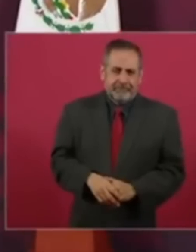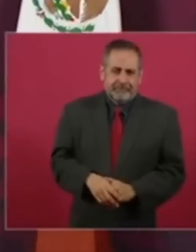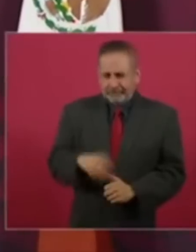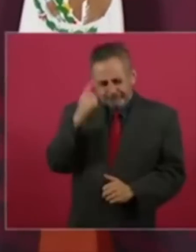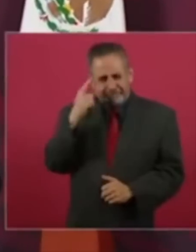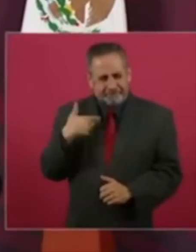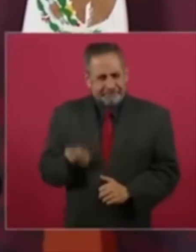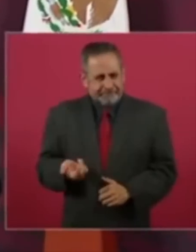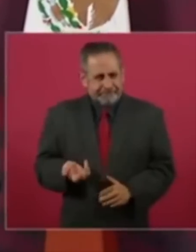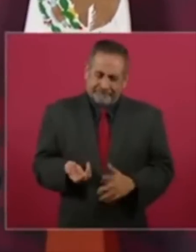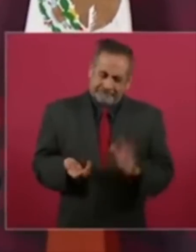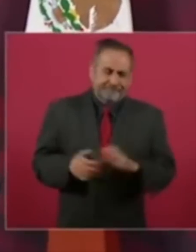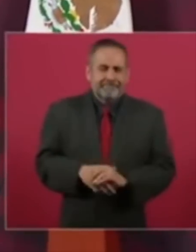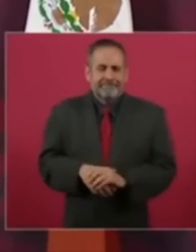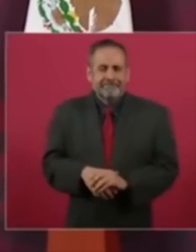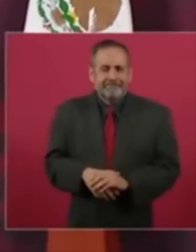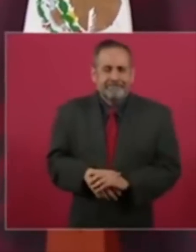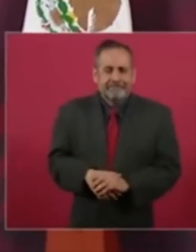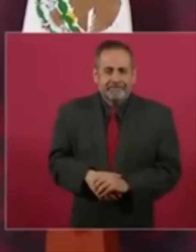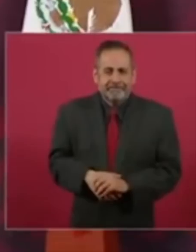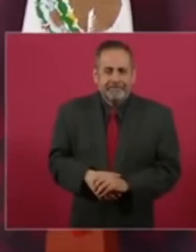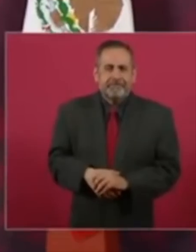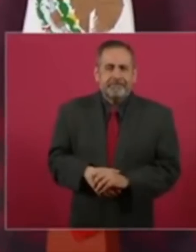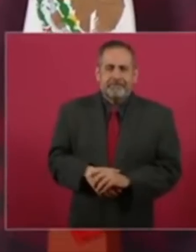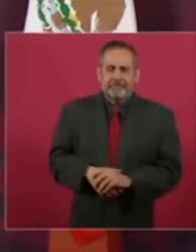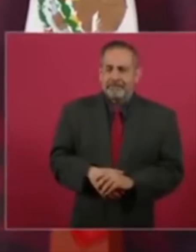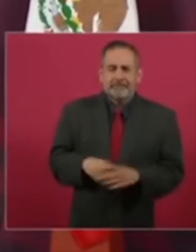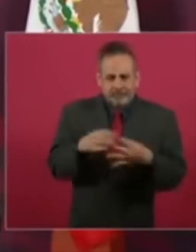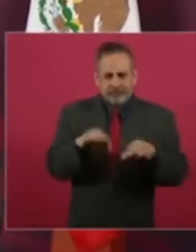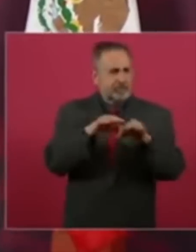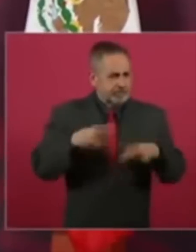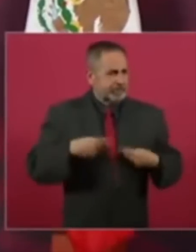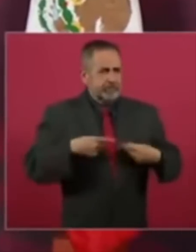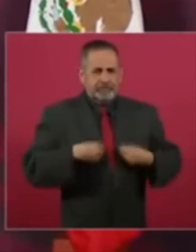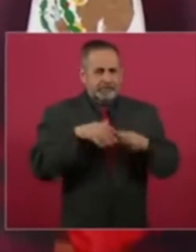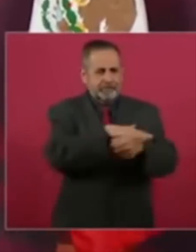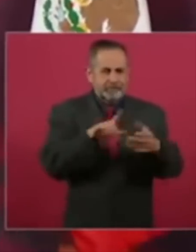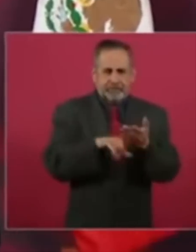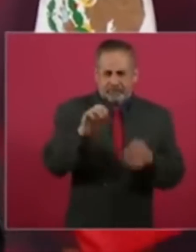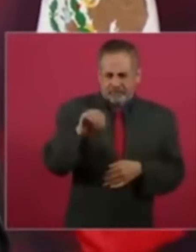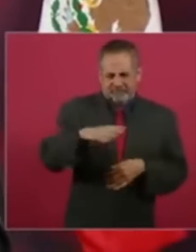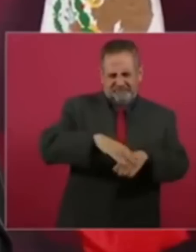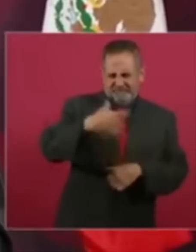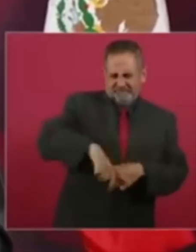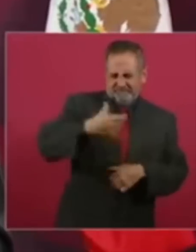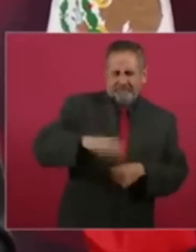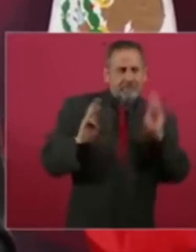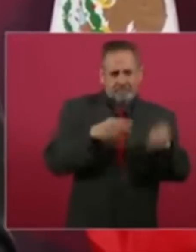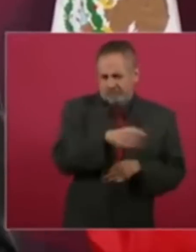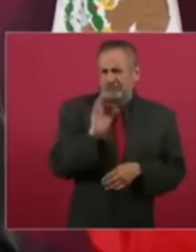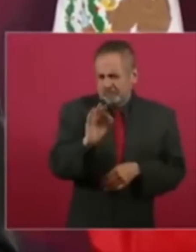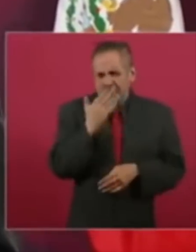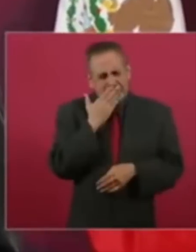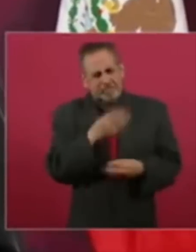O sea, sí, son muy importantes los que viven en Las Lomas, son los más ricos de México,